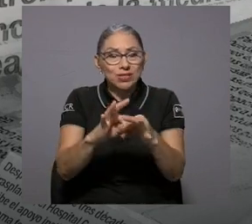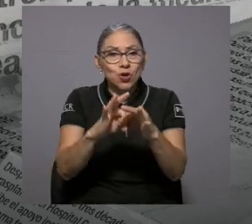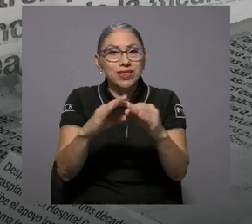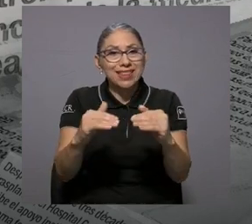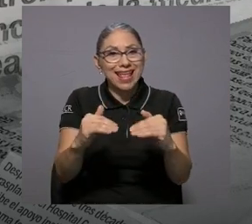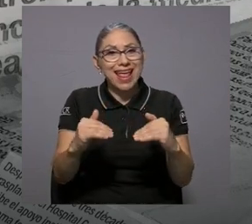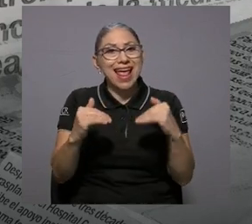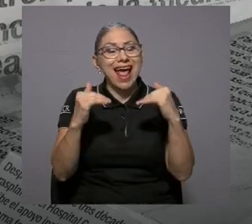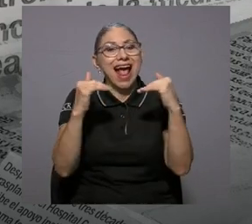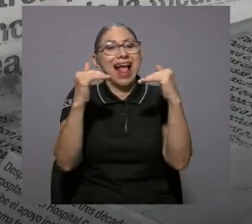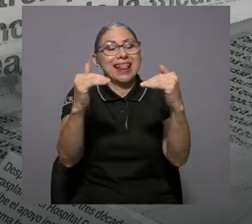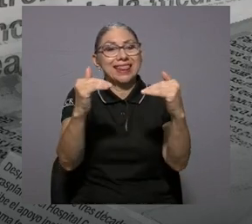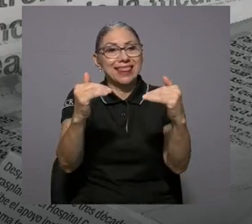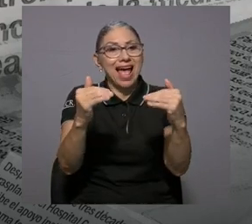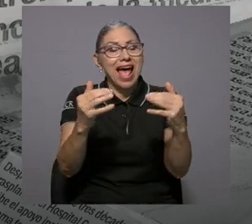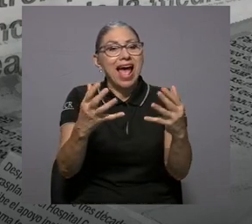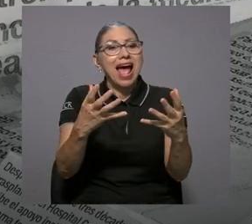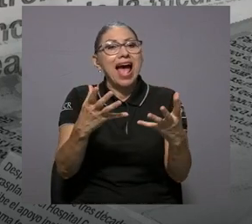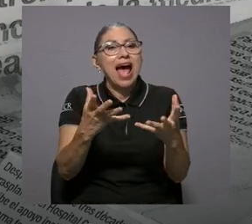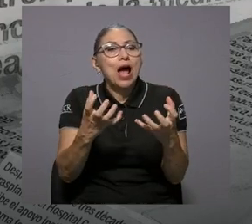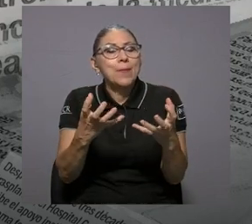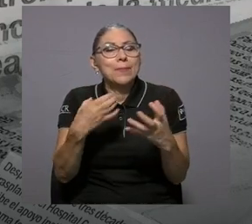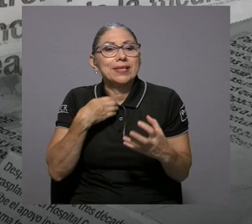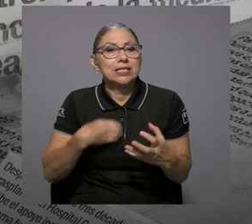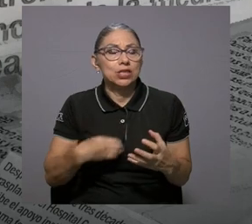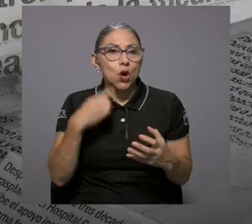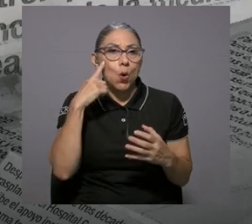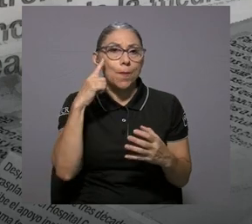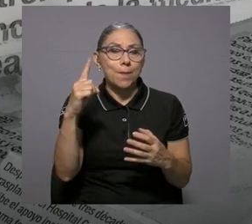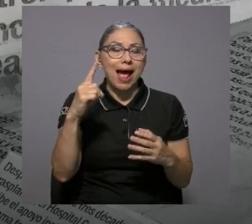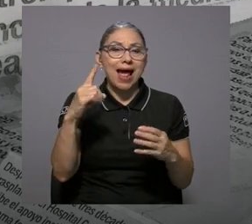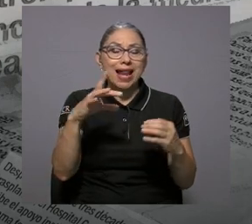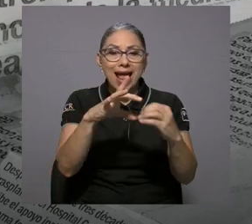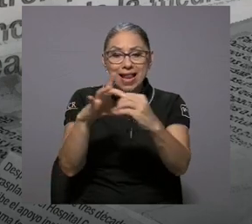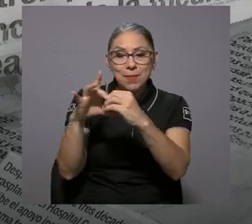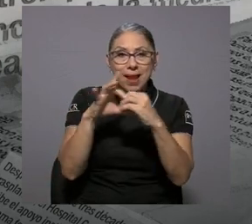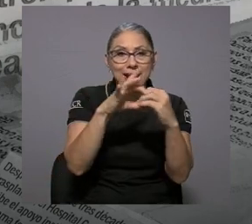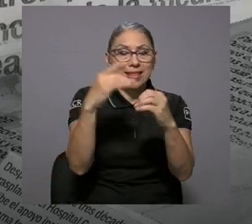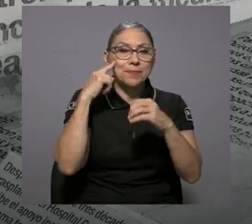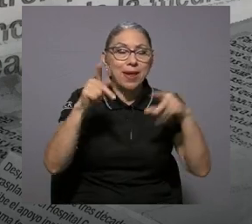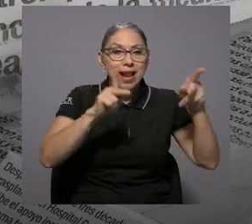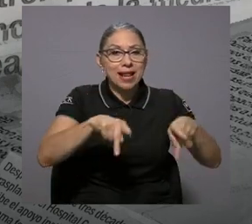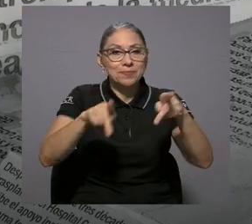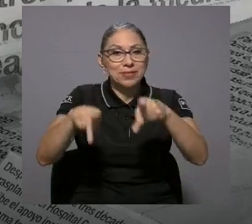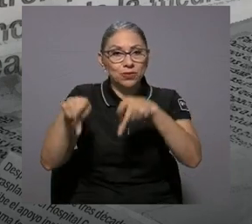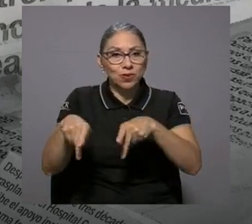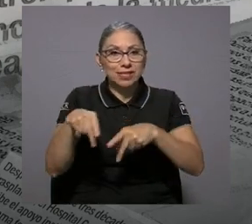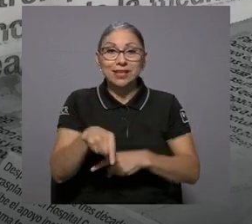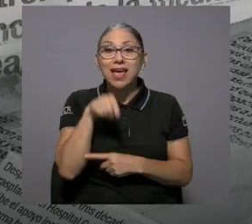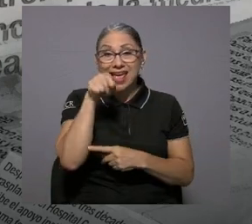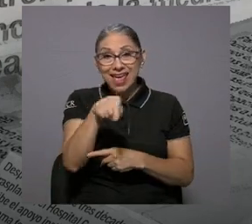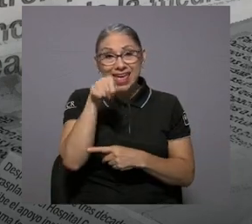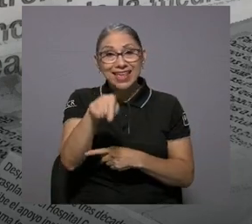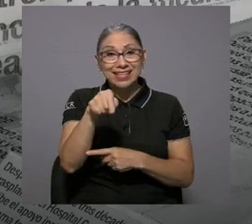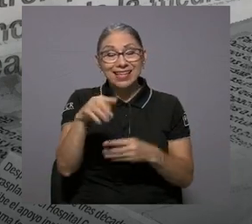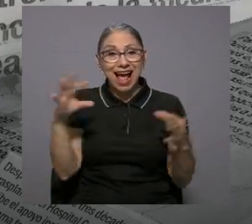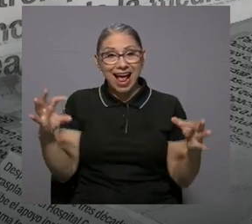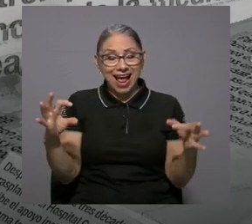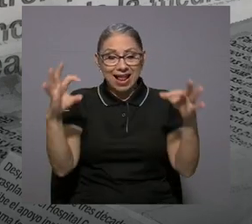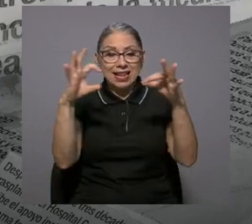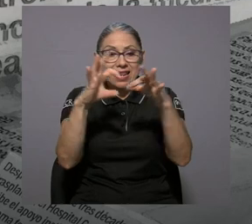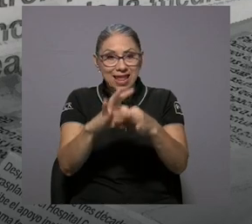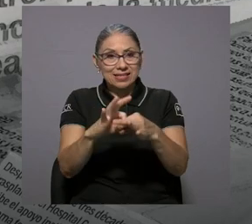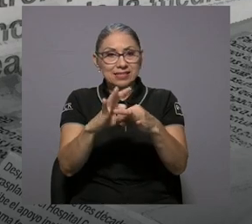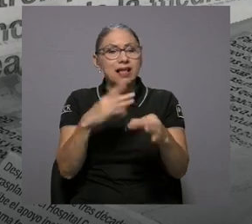para el planeta y las personas, y dentro de esta alianza, o sea, esta coalición, hay